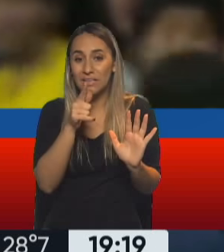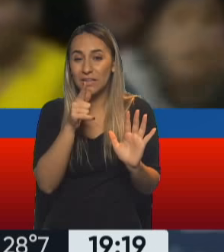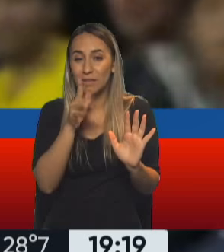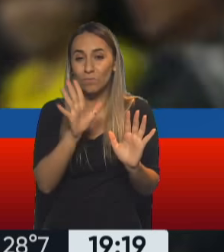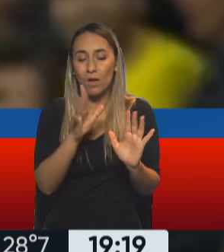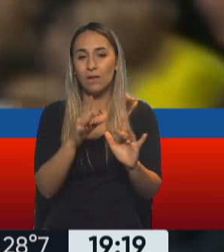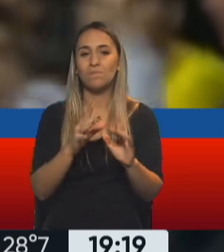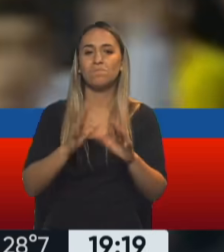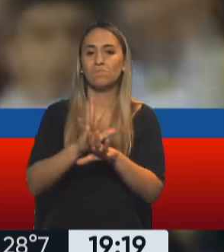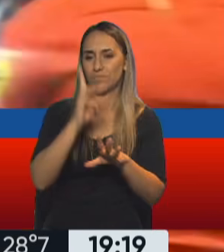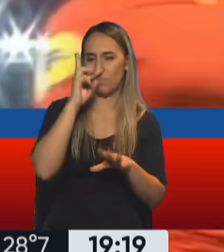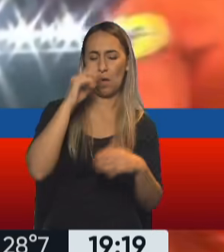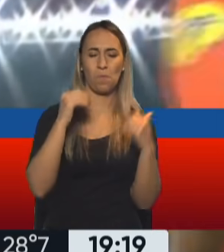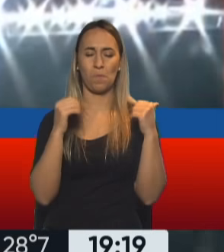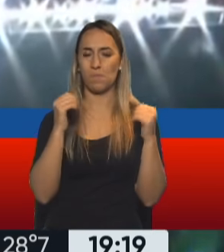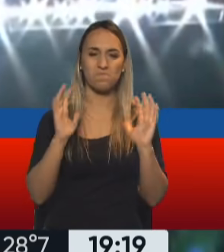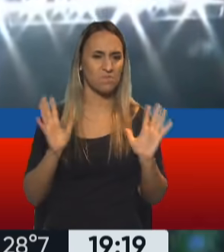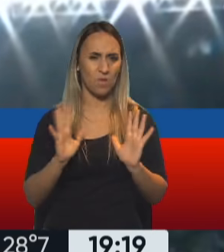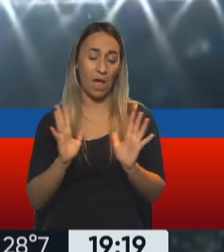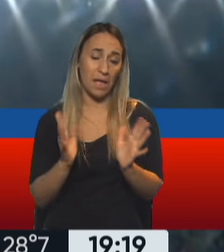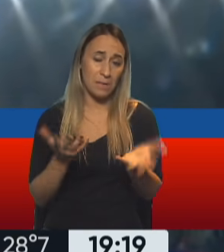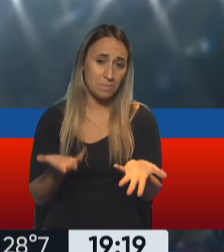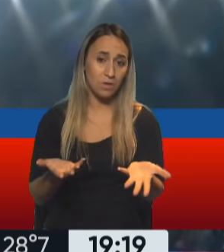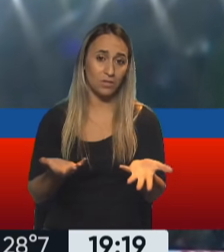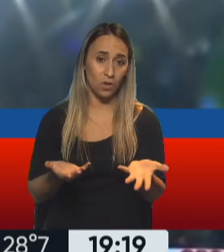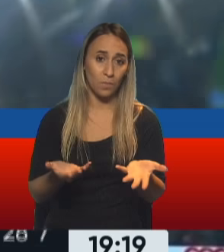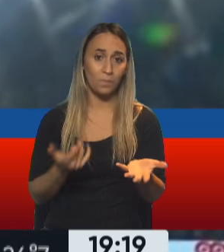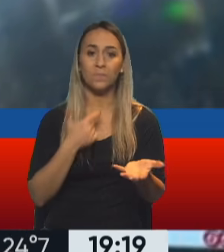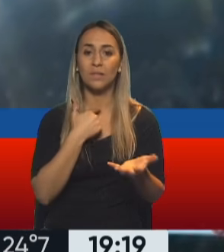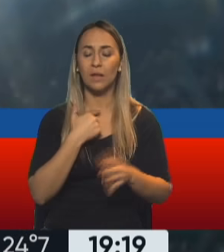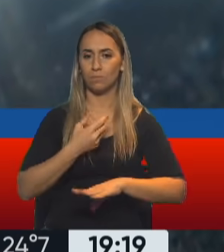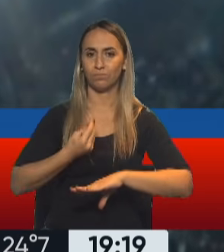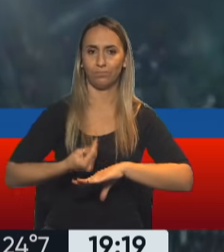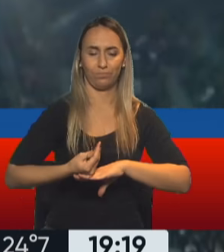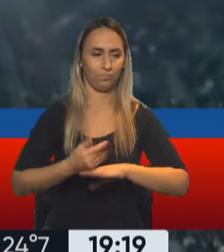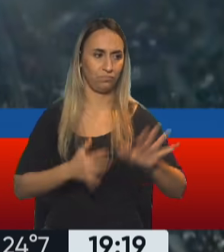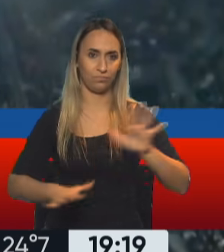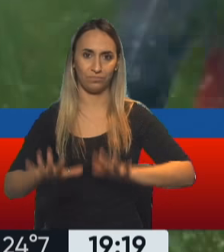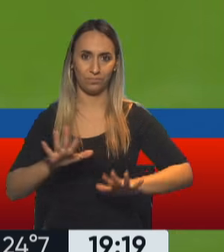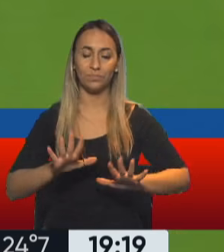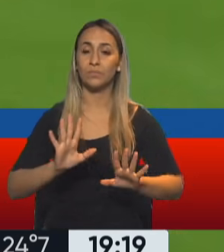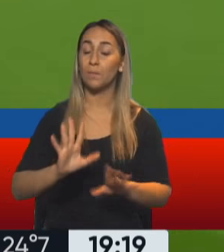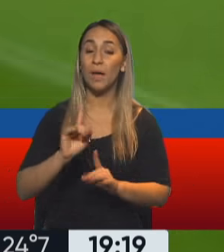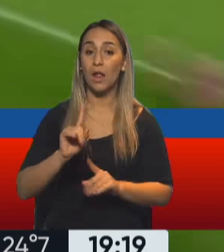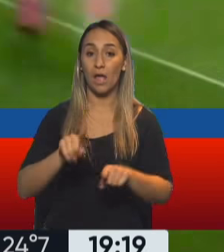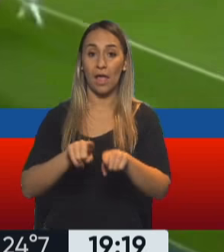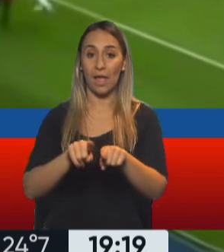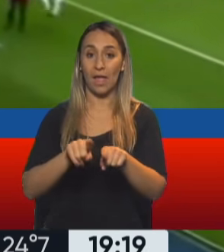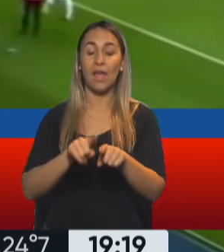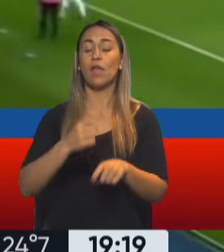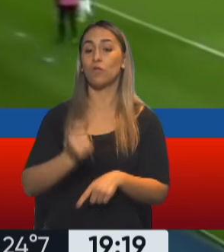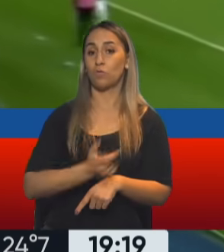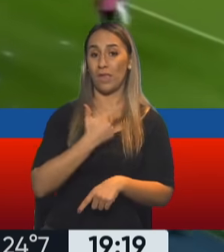de los ciegos y las cuestiones entonces quiere marcar la presencia pero qué pasó el hermano del dueño del